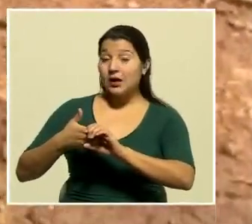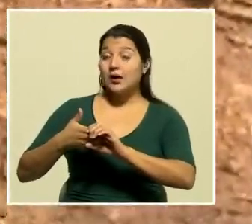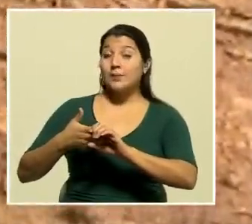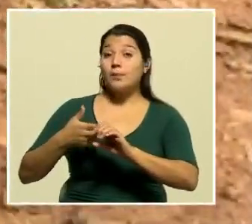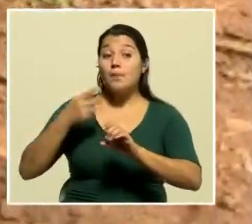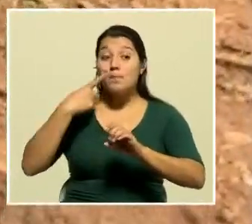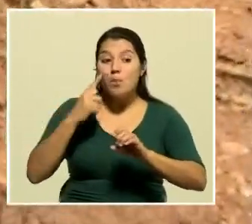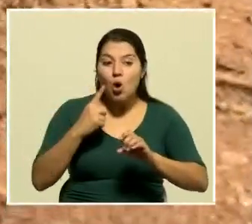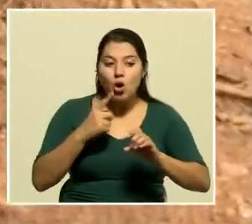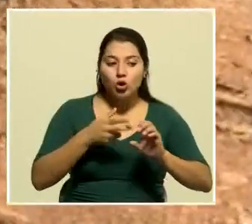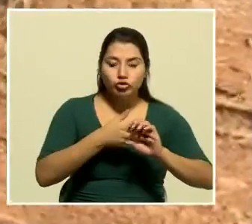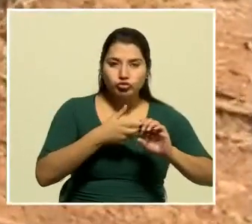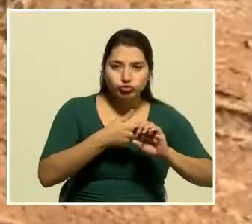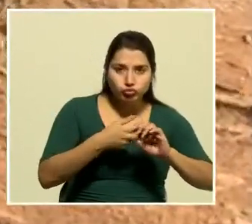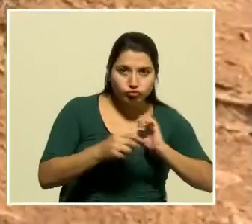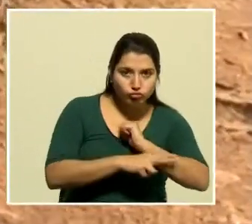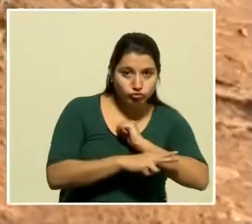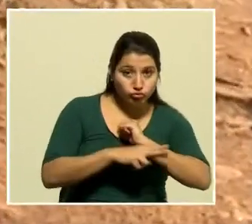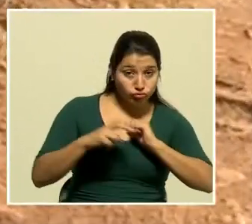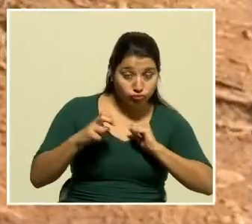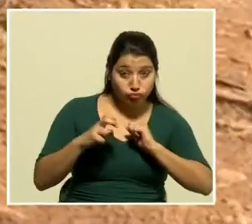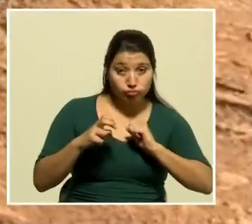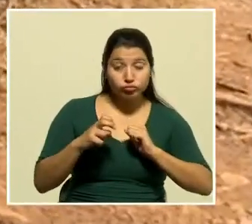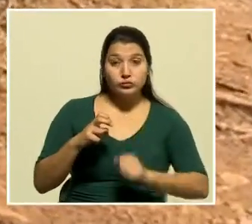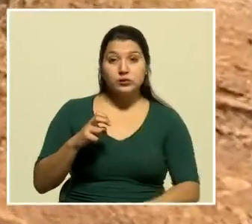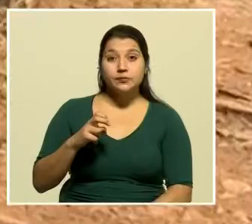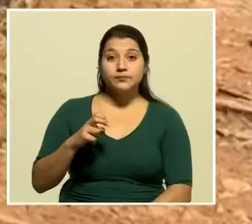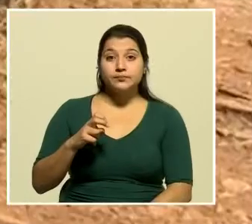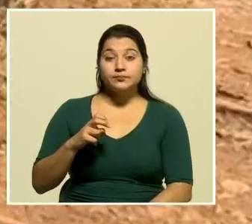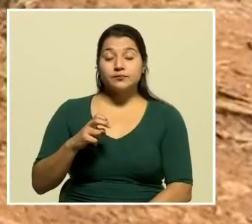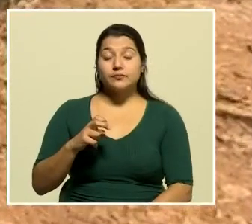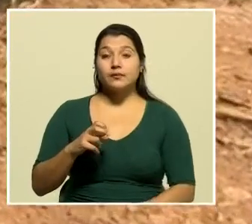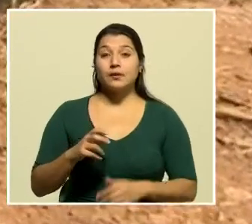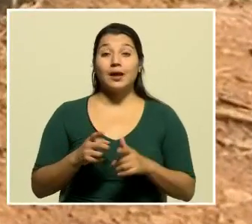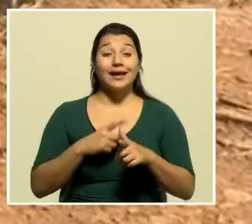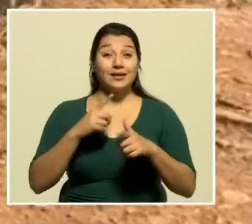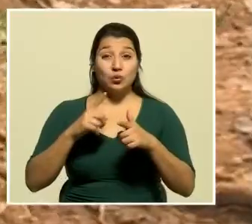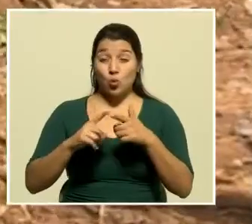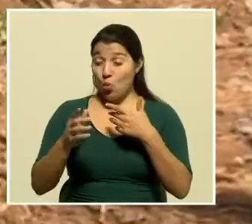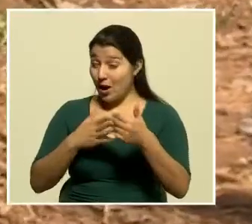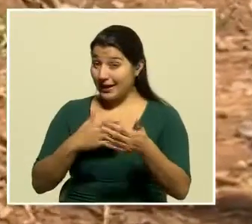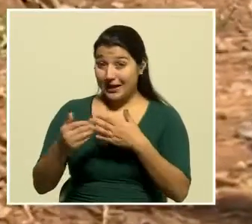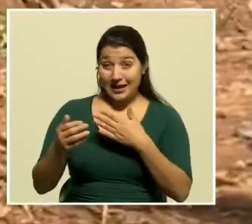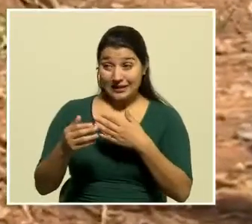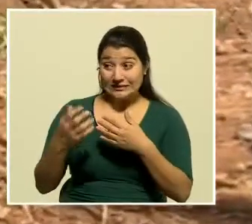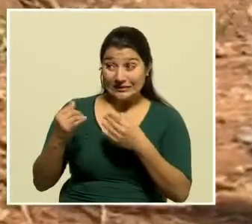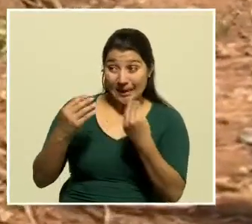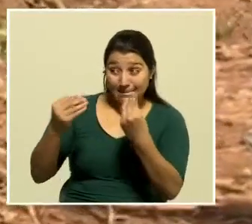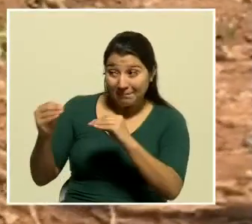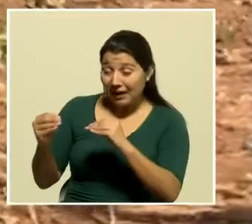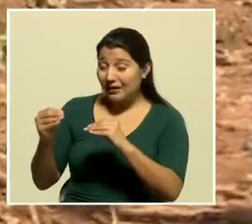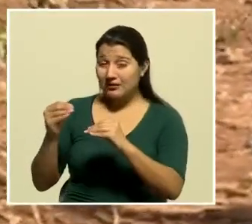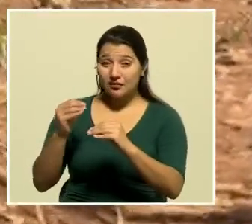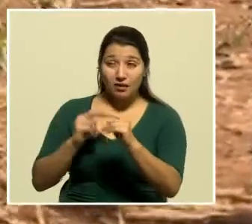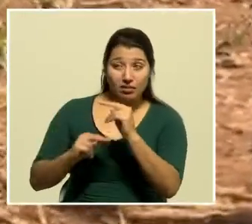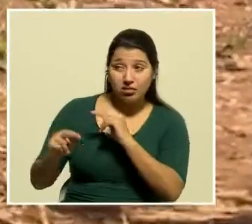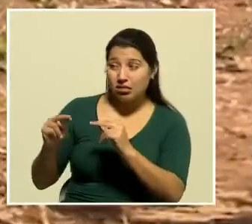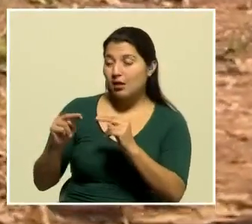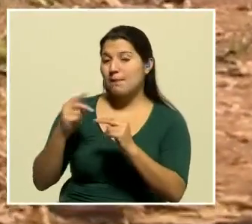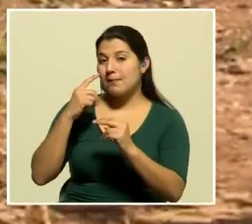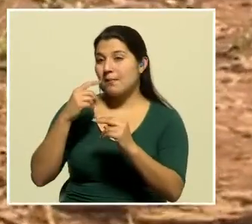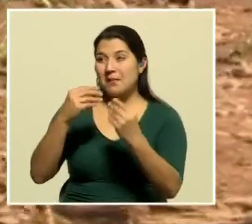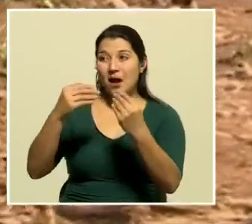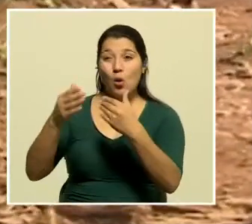petróleo, que se trate de un producto exonerado para el uso del sector pesquero no deportivo, a cualquier persona física o jurídica no